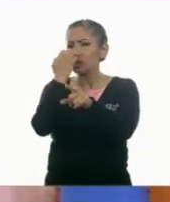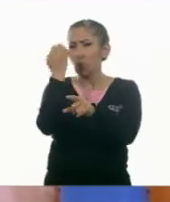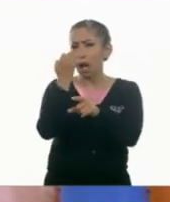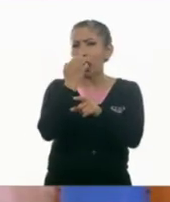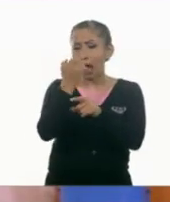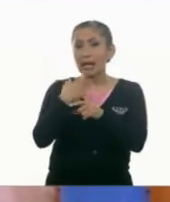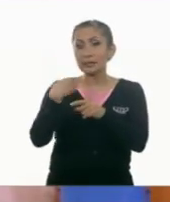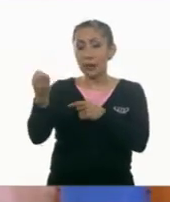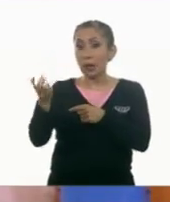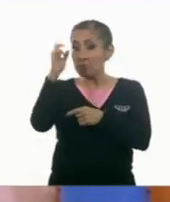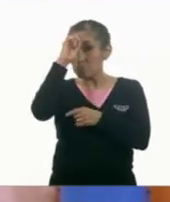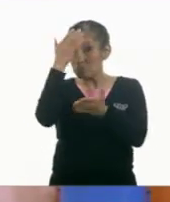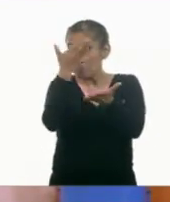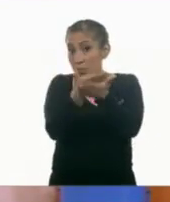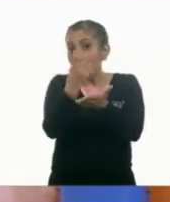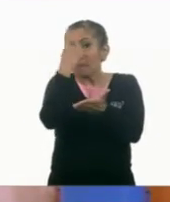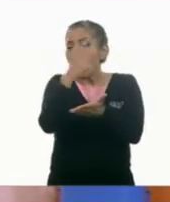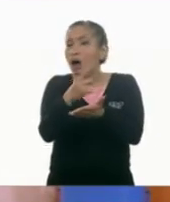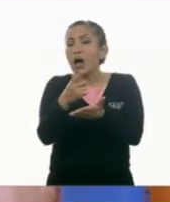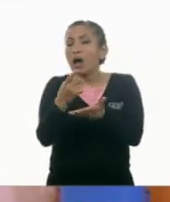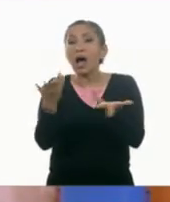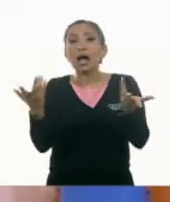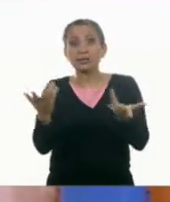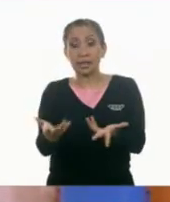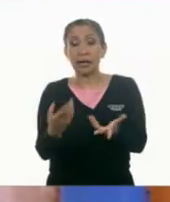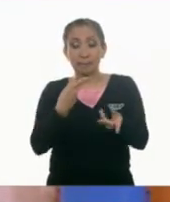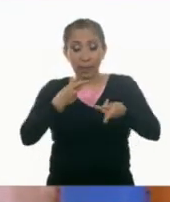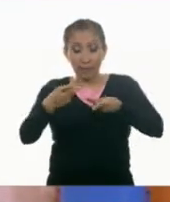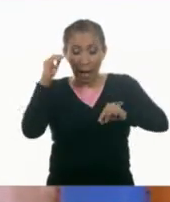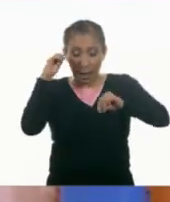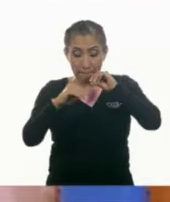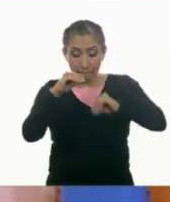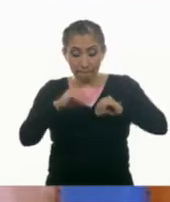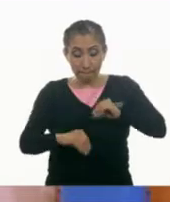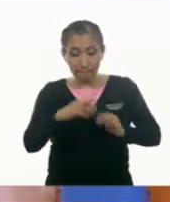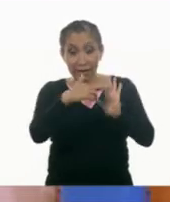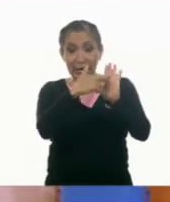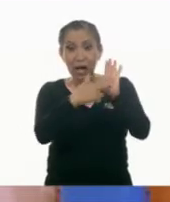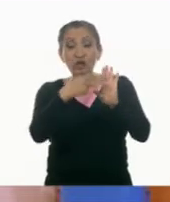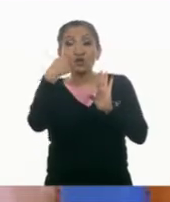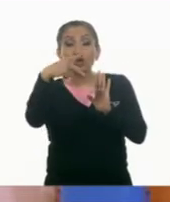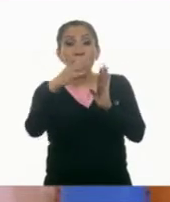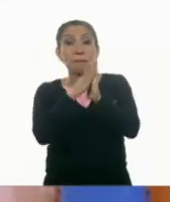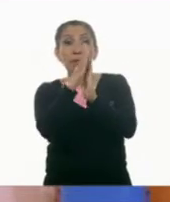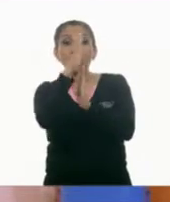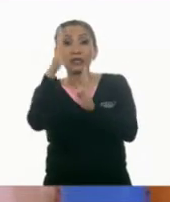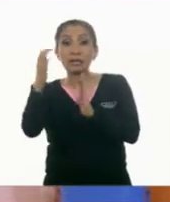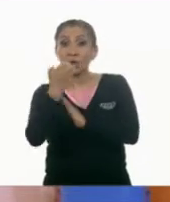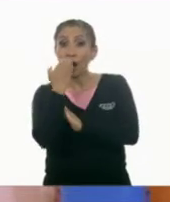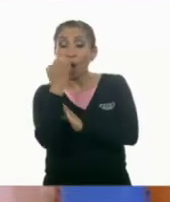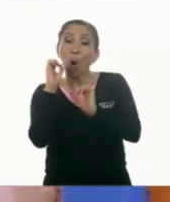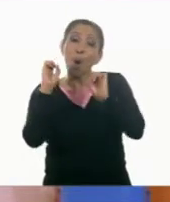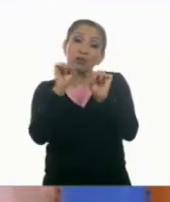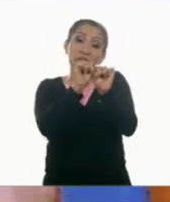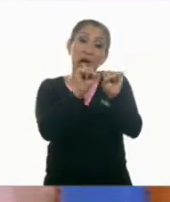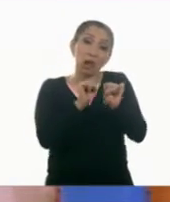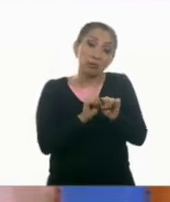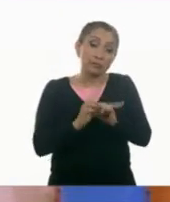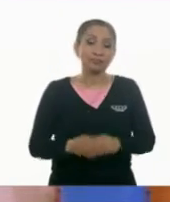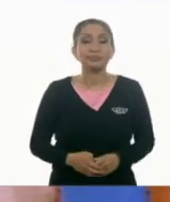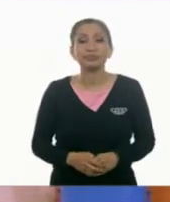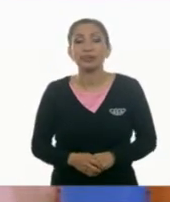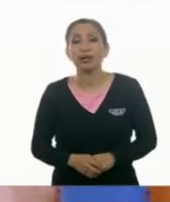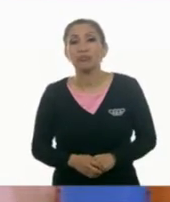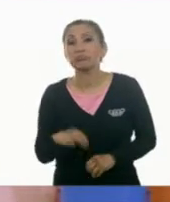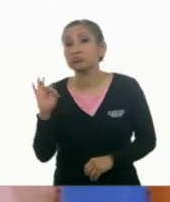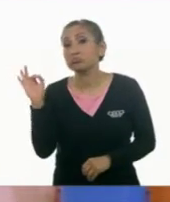escuelas han propuesto para darse a la tarea de elaborar el reglamento de su biblioteca escolar o de su salón.